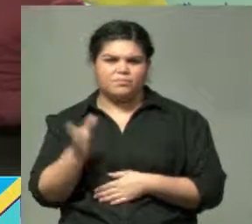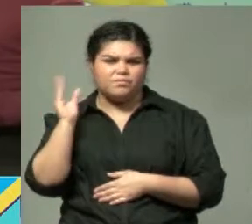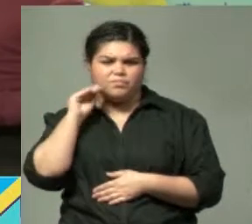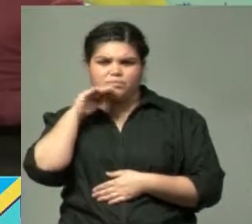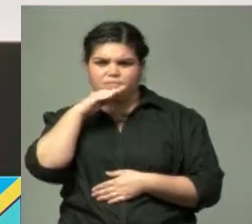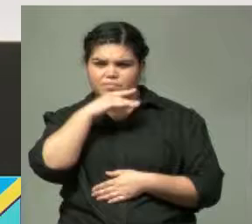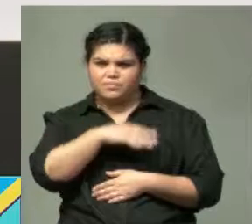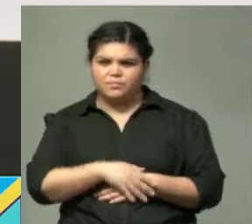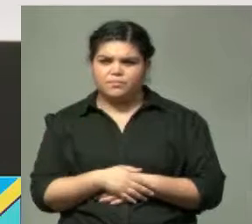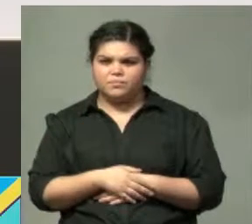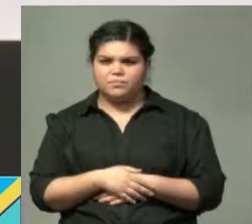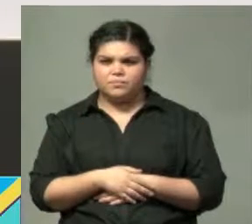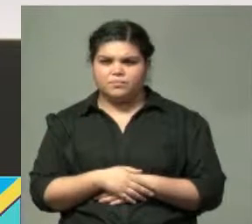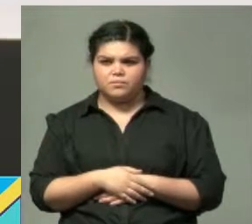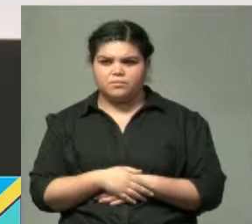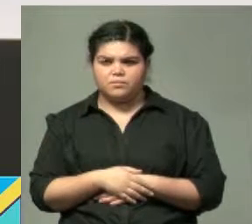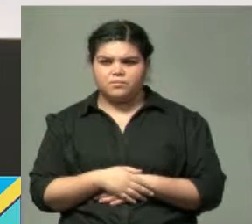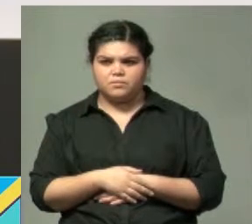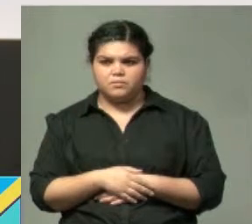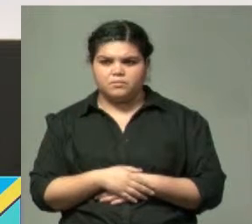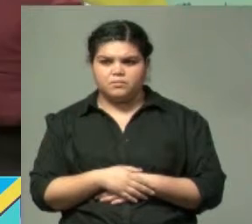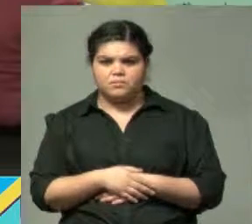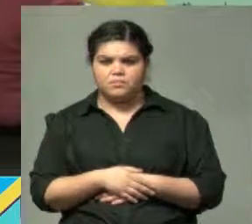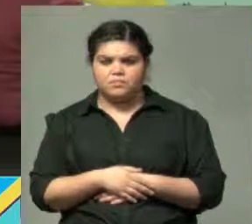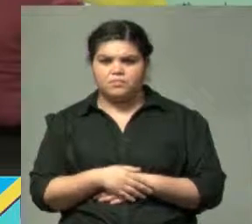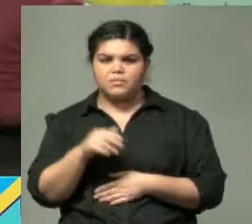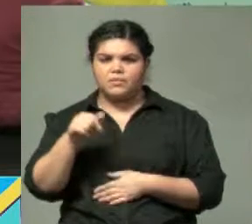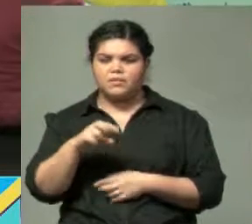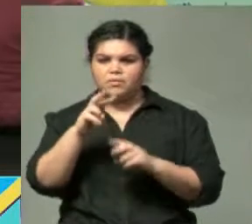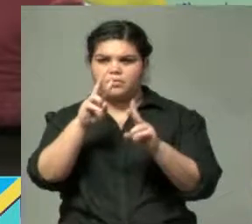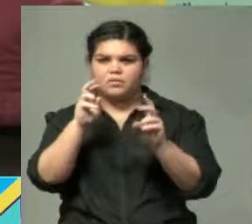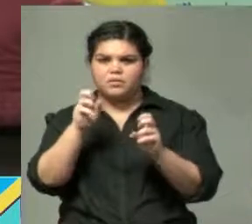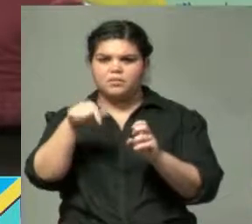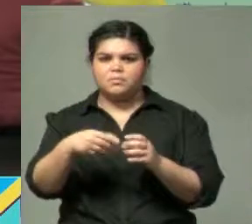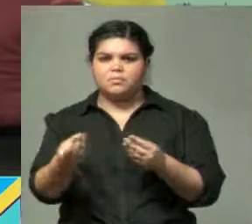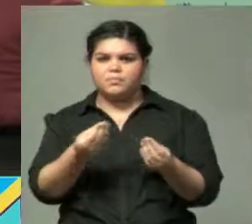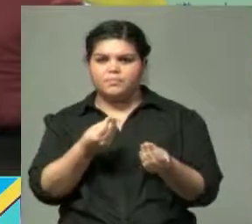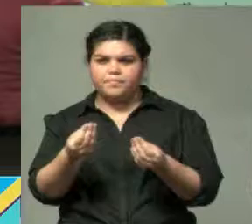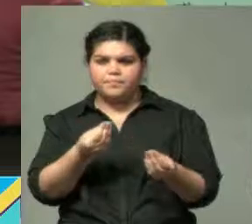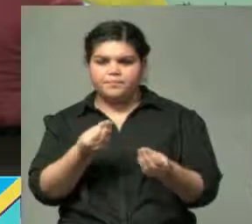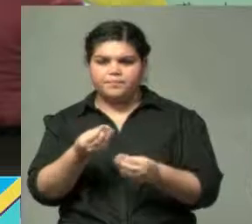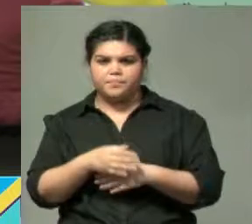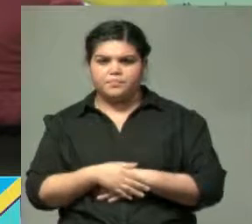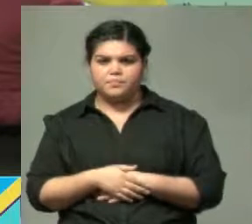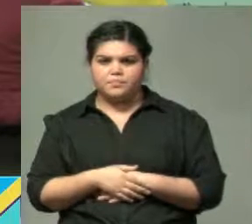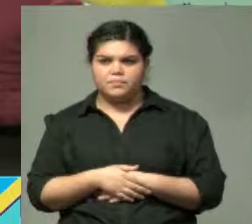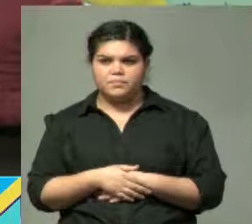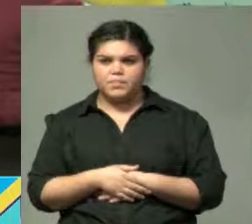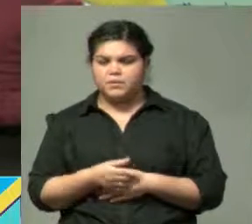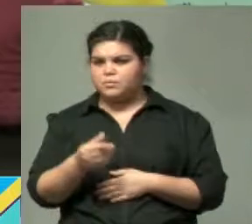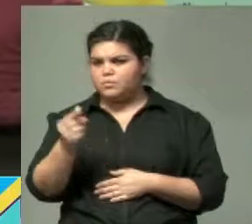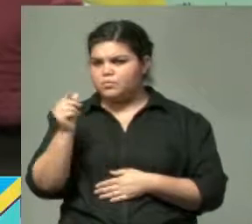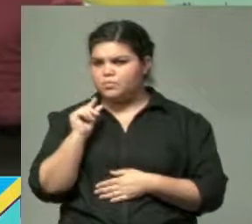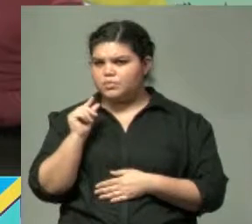los hermanos mexicanos. Bueno, hablemos de lo que pasa acá. Hace algunos días se conocieron